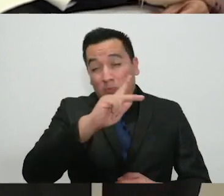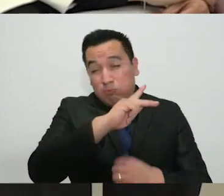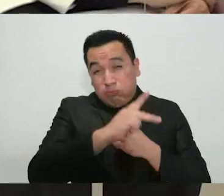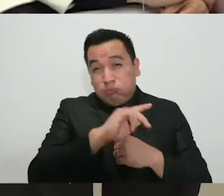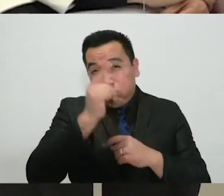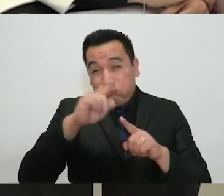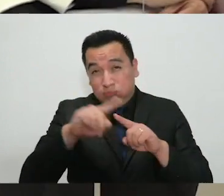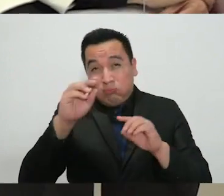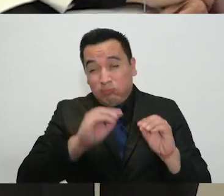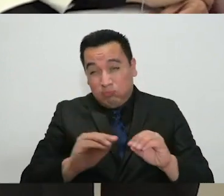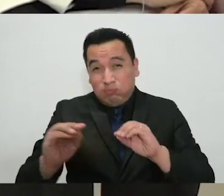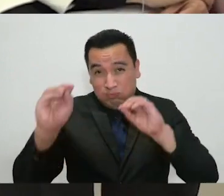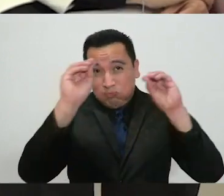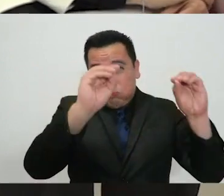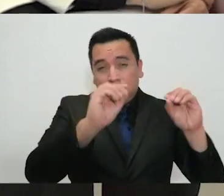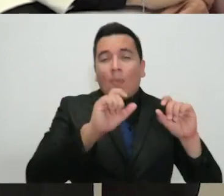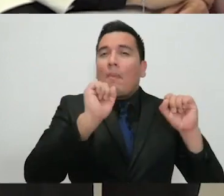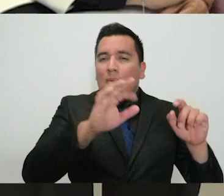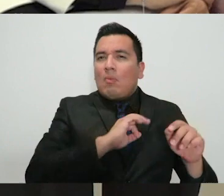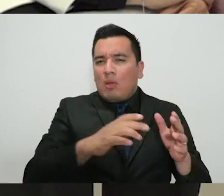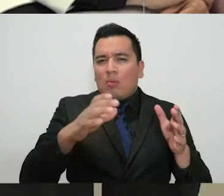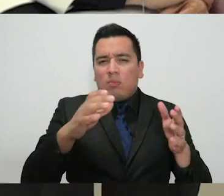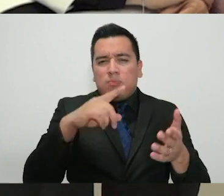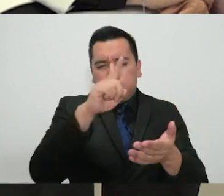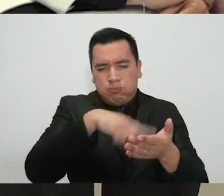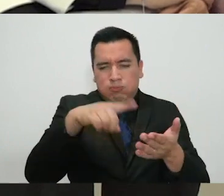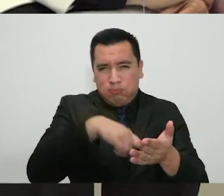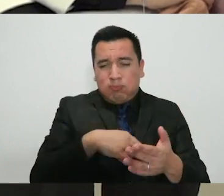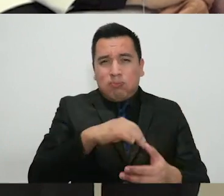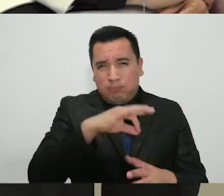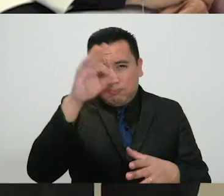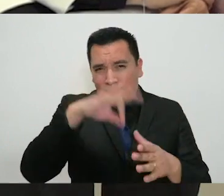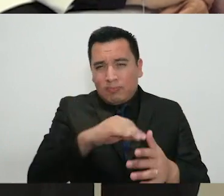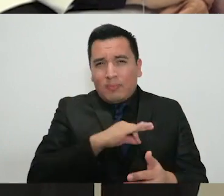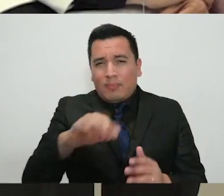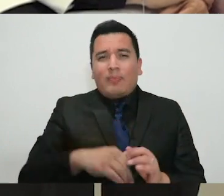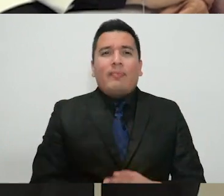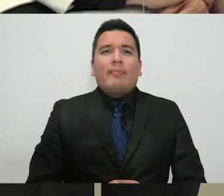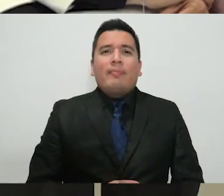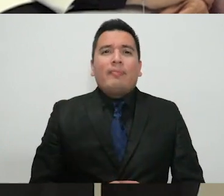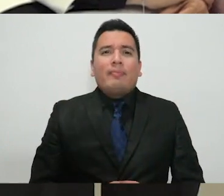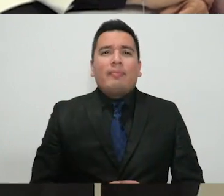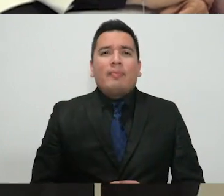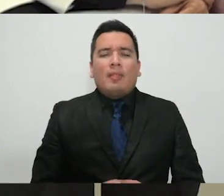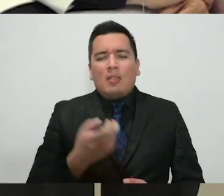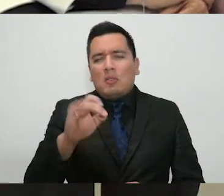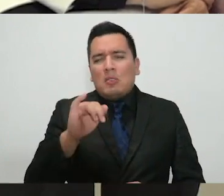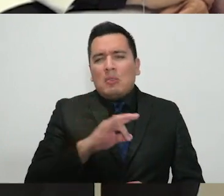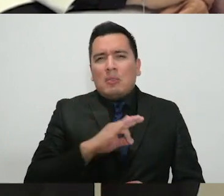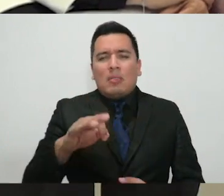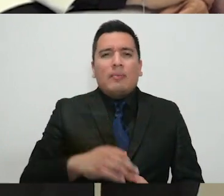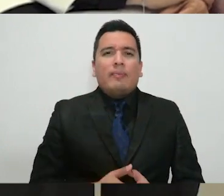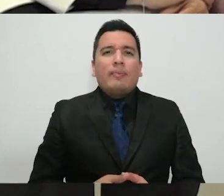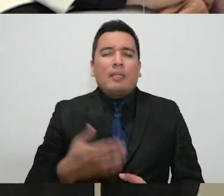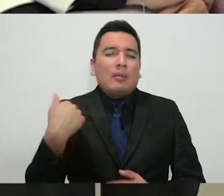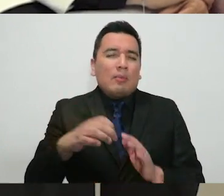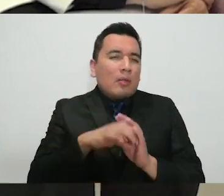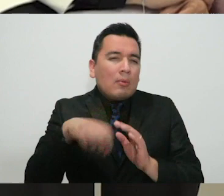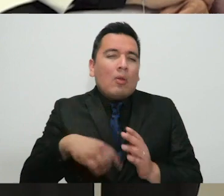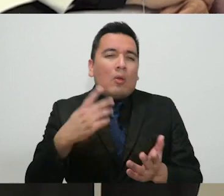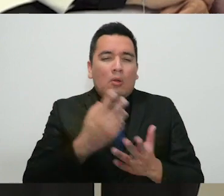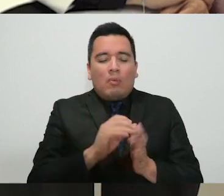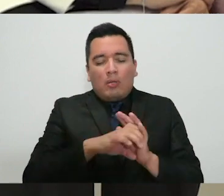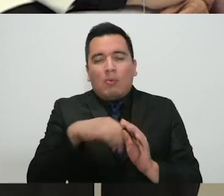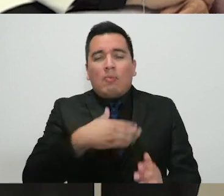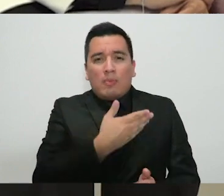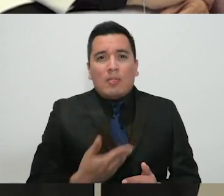el extranjero puedan votar por ciertos cargos de elección popular en nuestro país. Eso sí, inicialmente se pensó solo